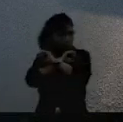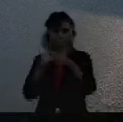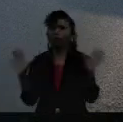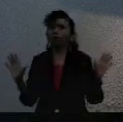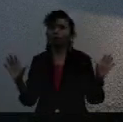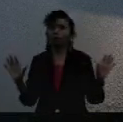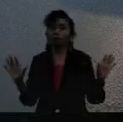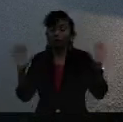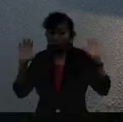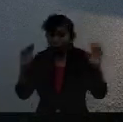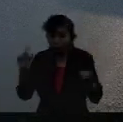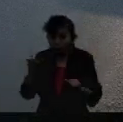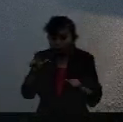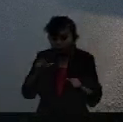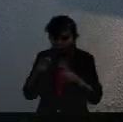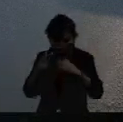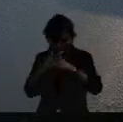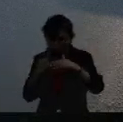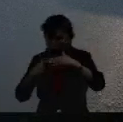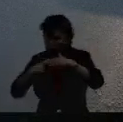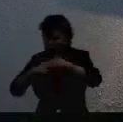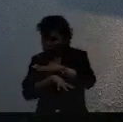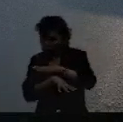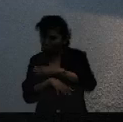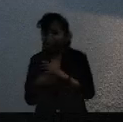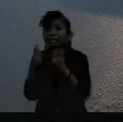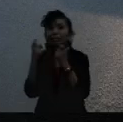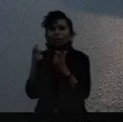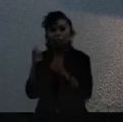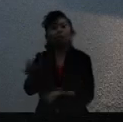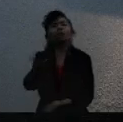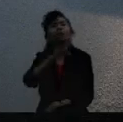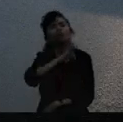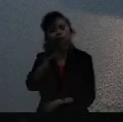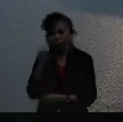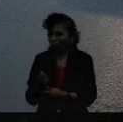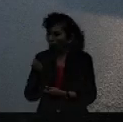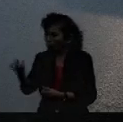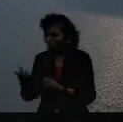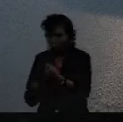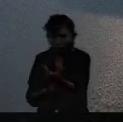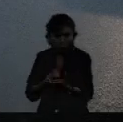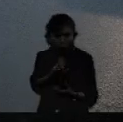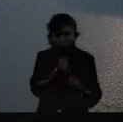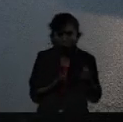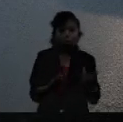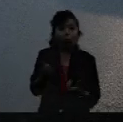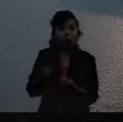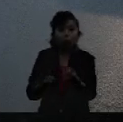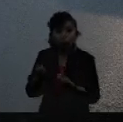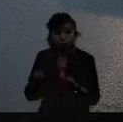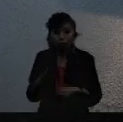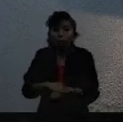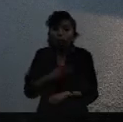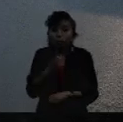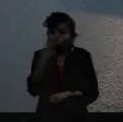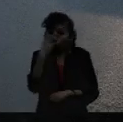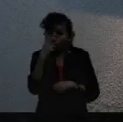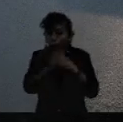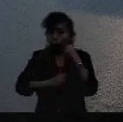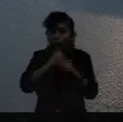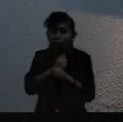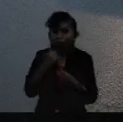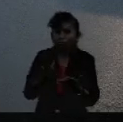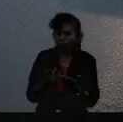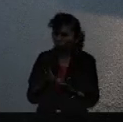muy claro que cuando se combate la corrupción el dinero alcanza para más por ello hemos podido realizar en estos dos años la mayor